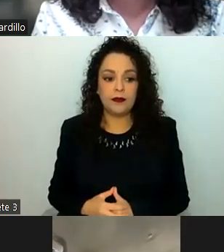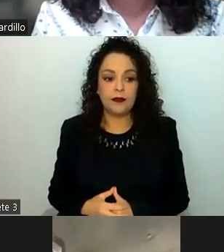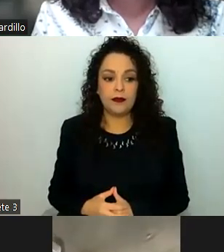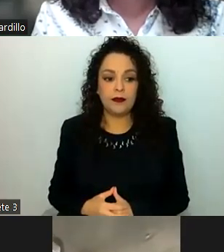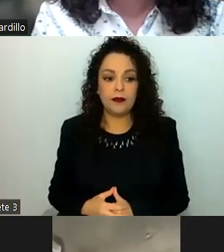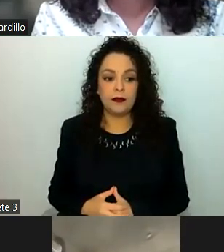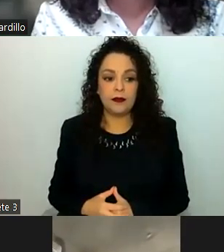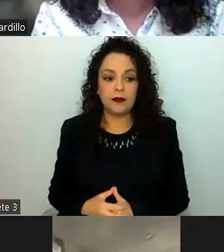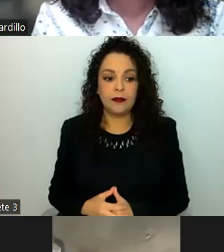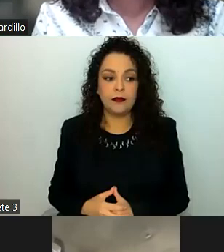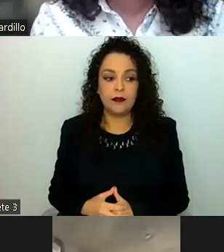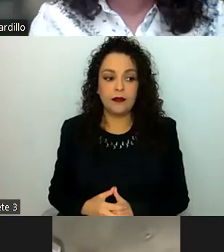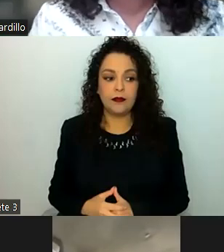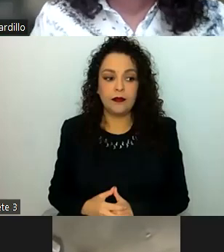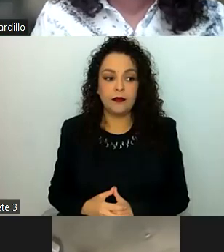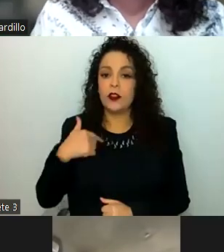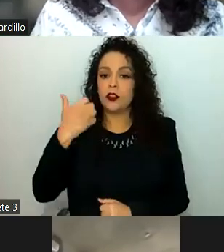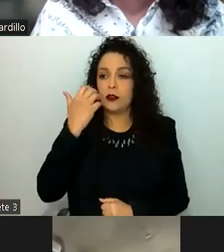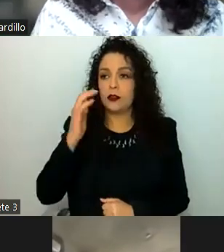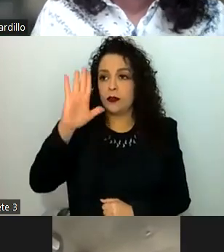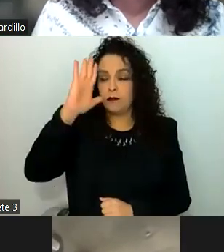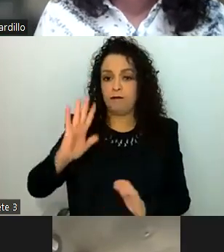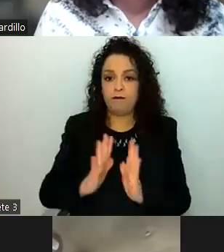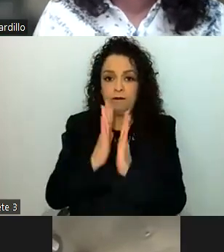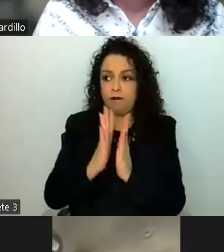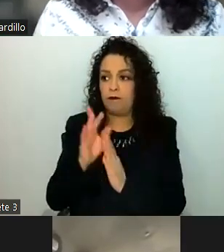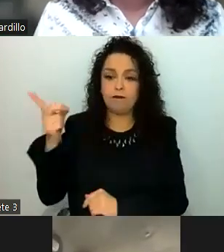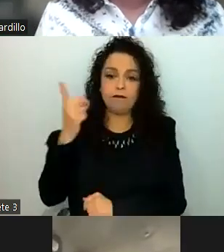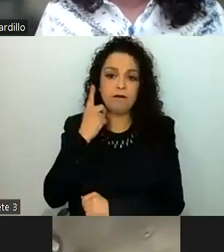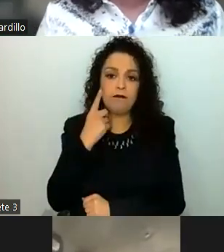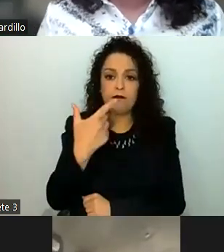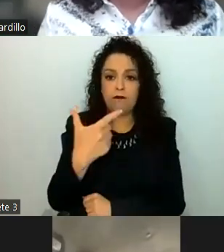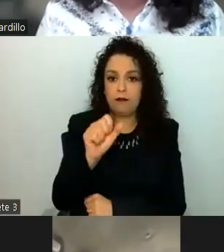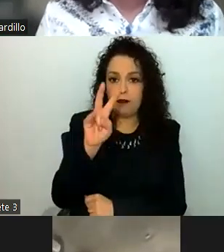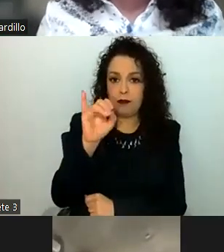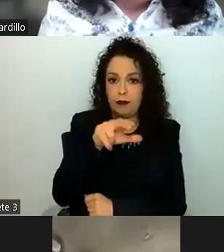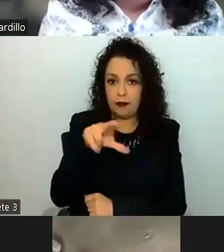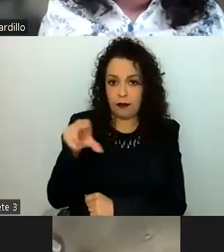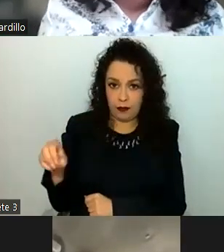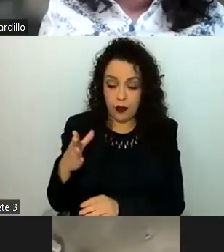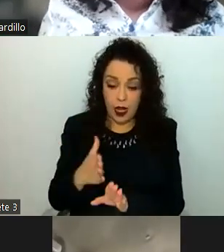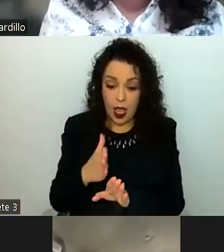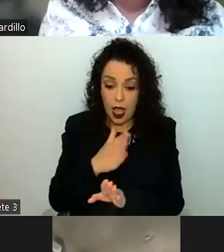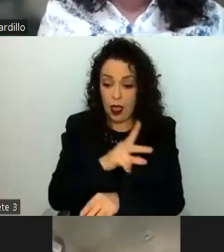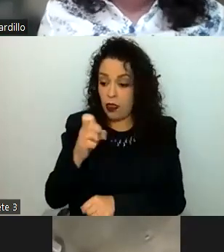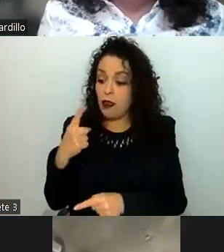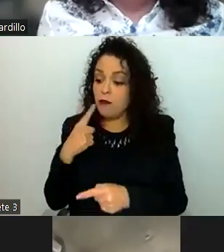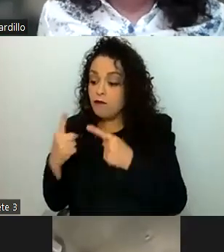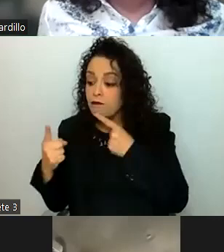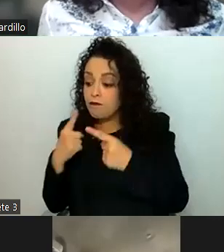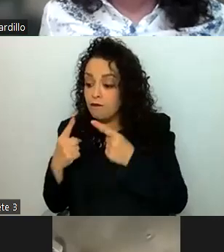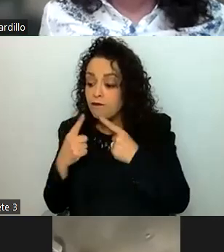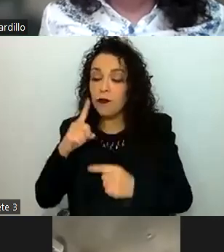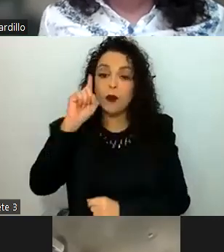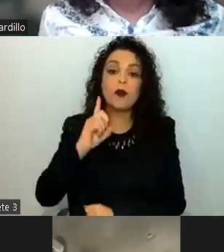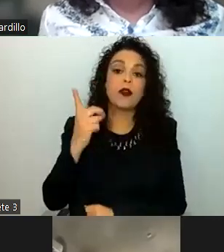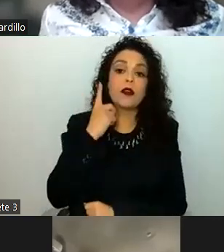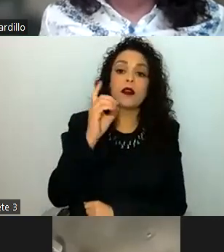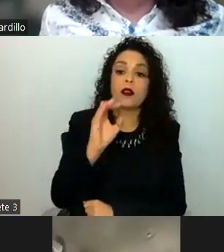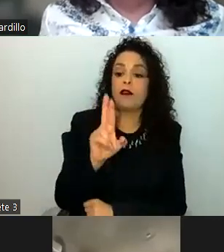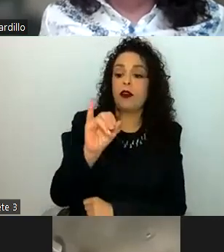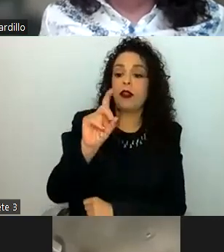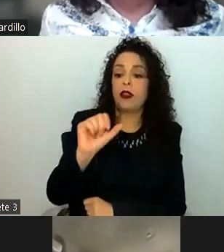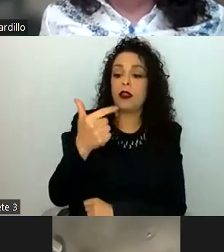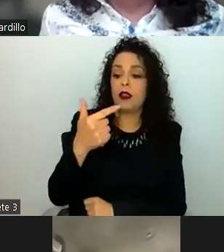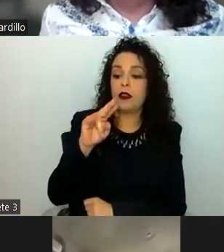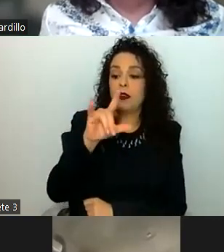ver, antes de la discusión del orden del día, la diputada Frida Guillén estaba